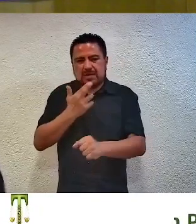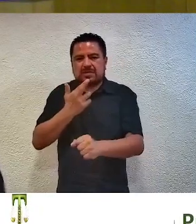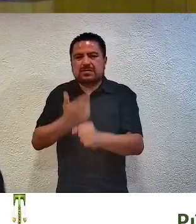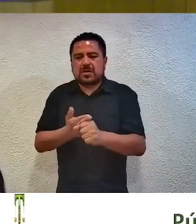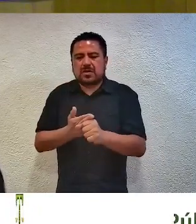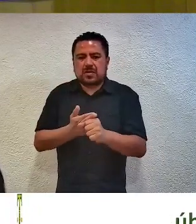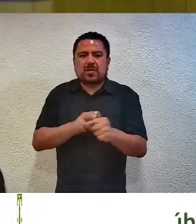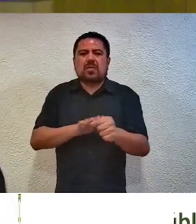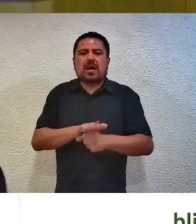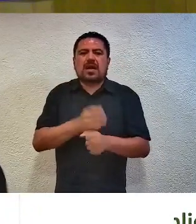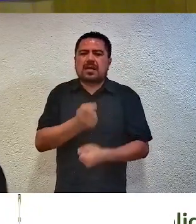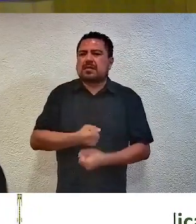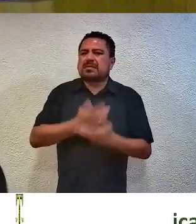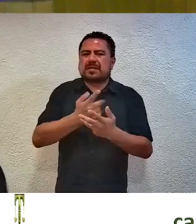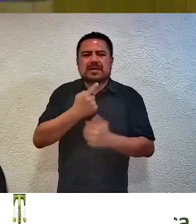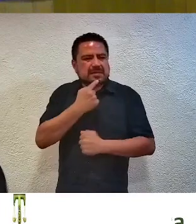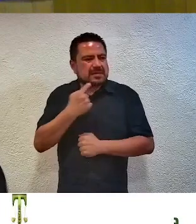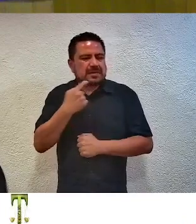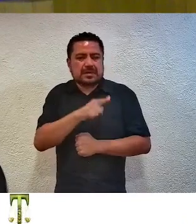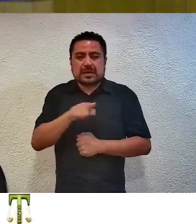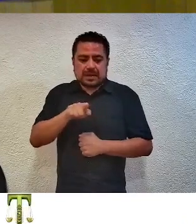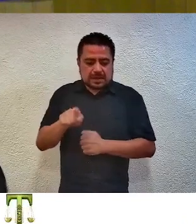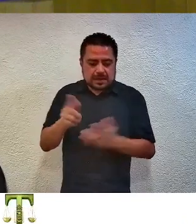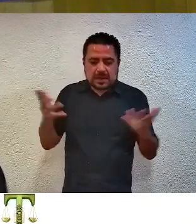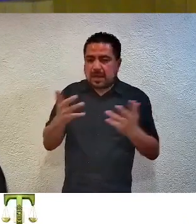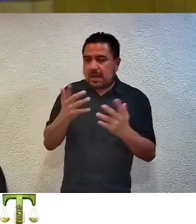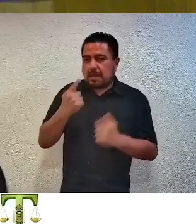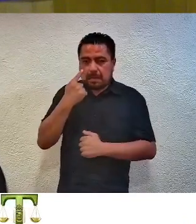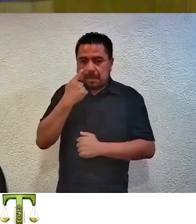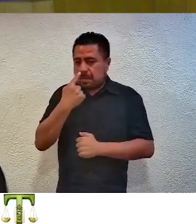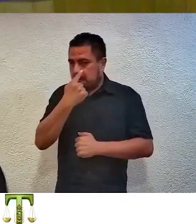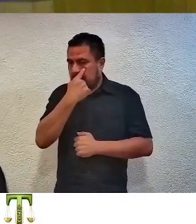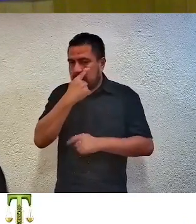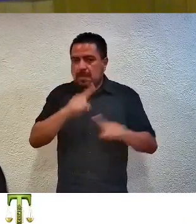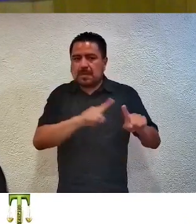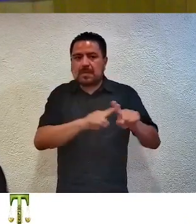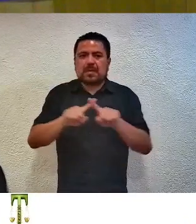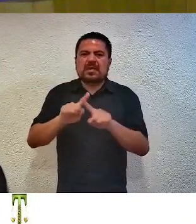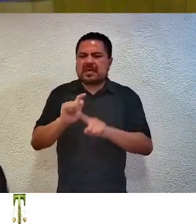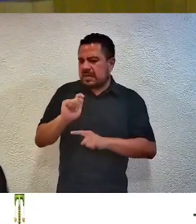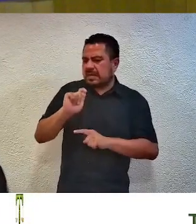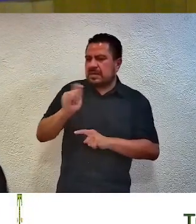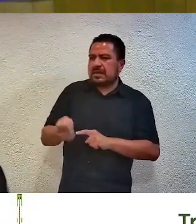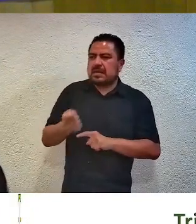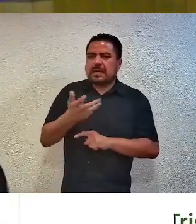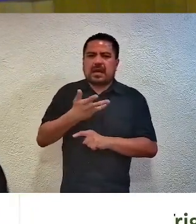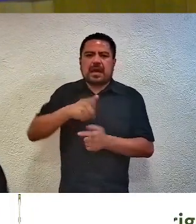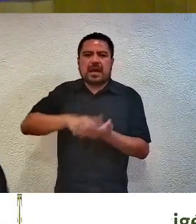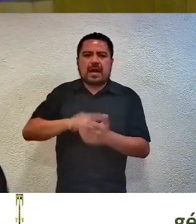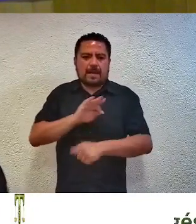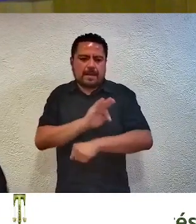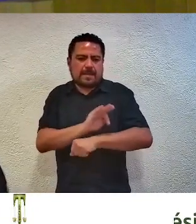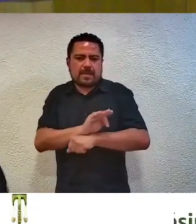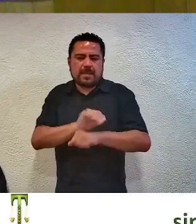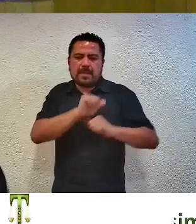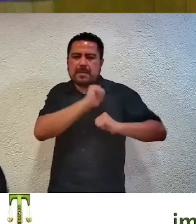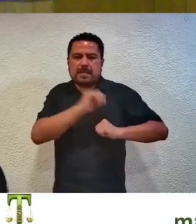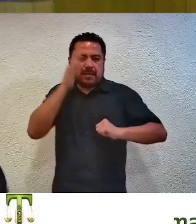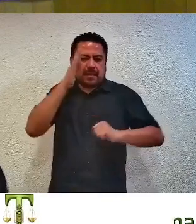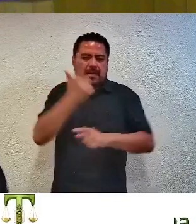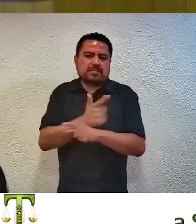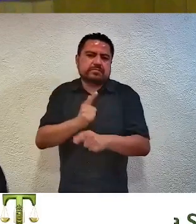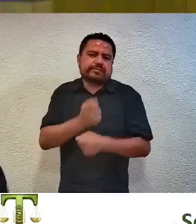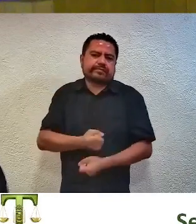de las expresiones denunciadas lo hizo desde una óptica preliminar, considerando que estaban amparadas bajo el principio de libertad de